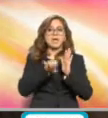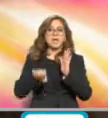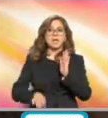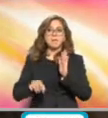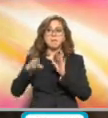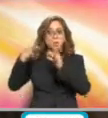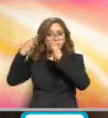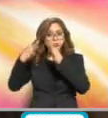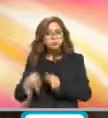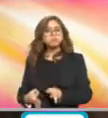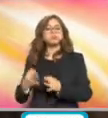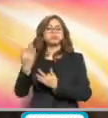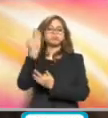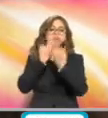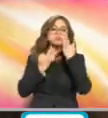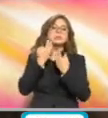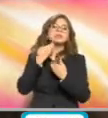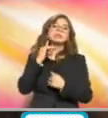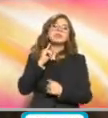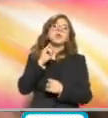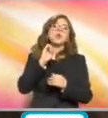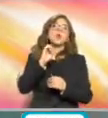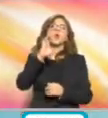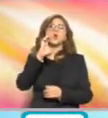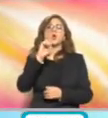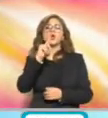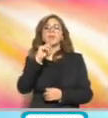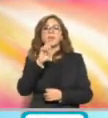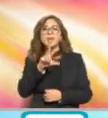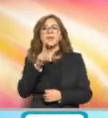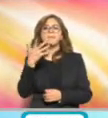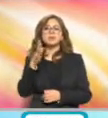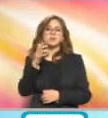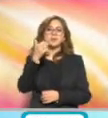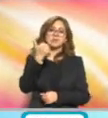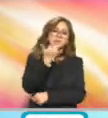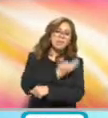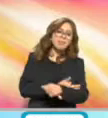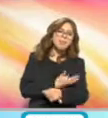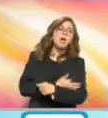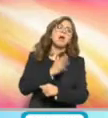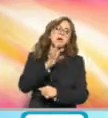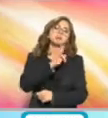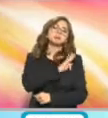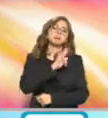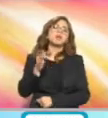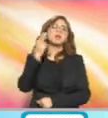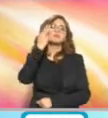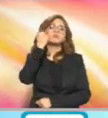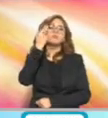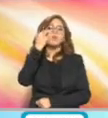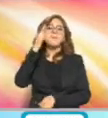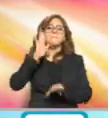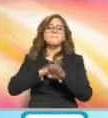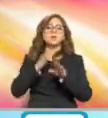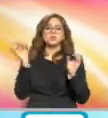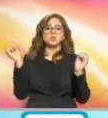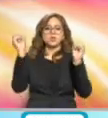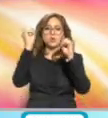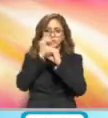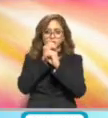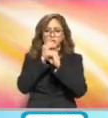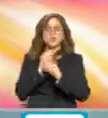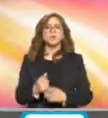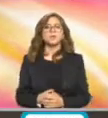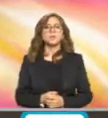Más ¿no? formal o Exacto, algo que así, tengas ¿no? un cóctel tipo 6 de la tarde, bueno, ahí ya se empieza a permitir un poco el que